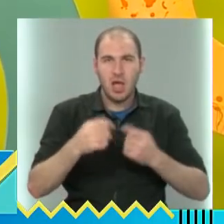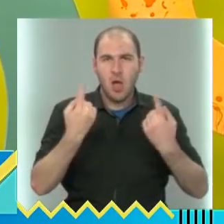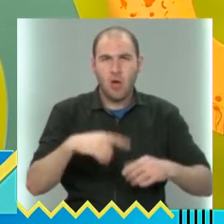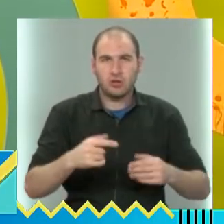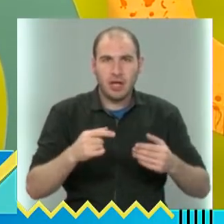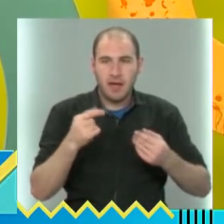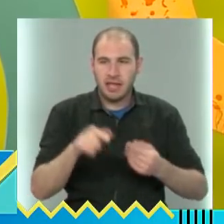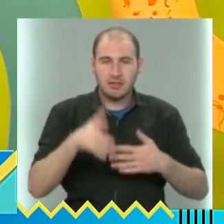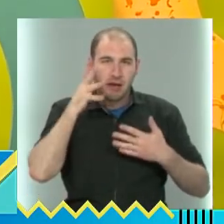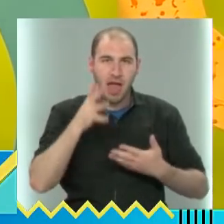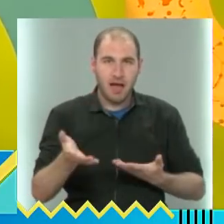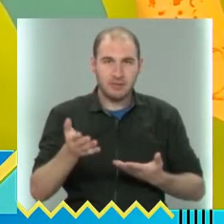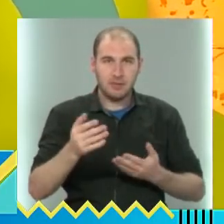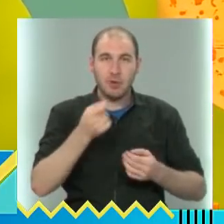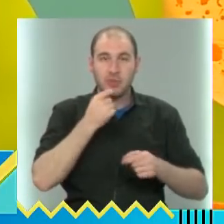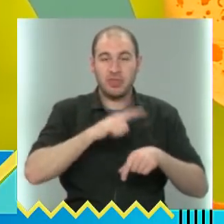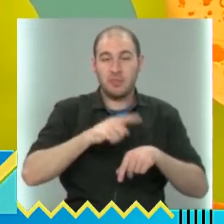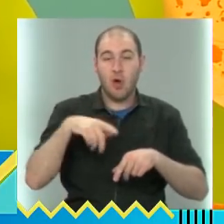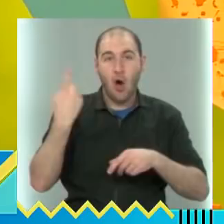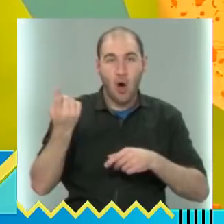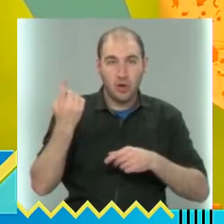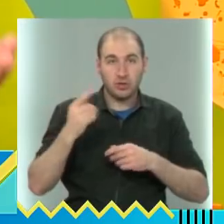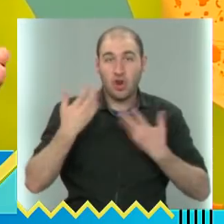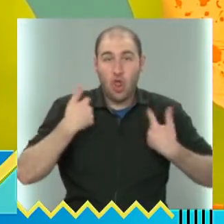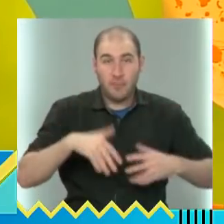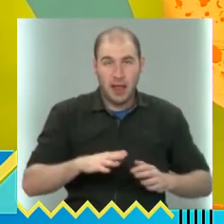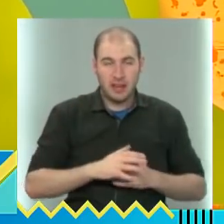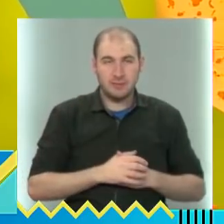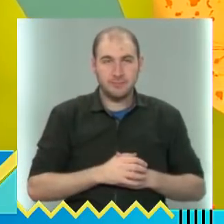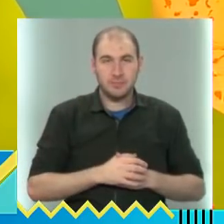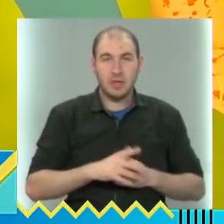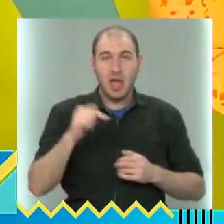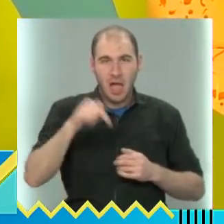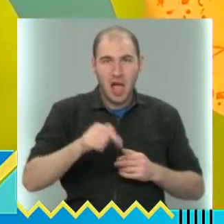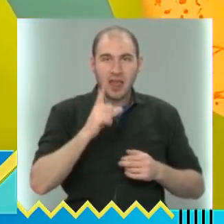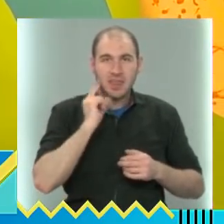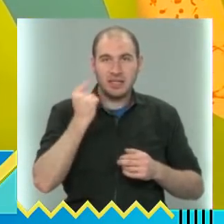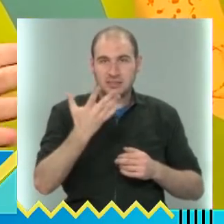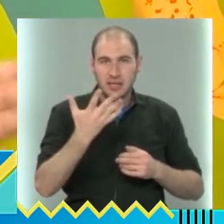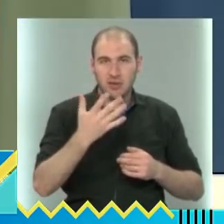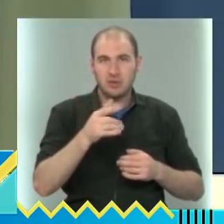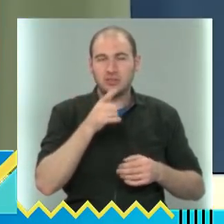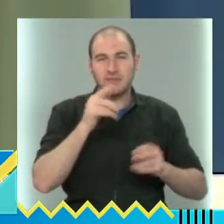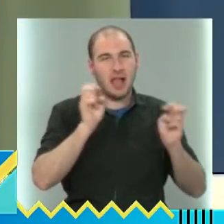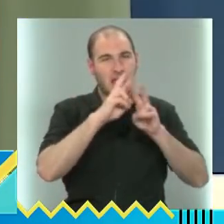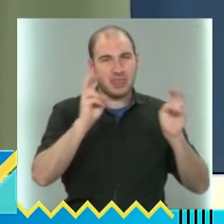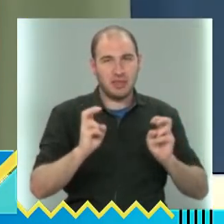de esta naturaleza, que en otro tiempo hubiera sido absolutamente normal, digamos, y hoy día 5 días se te transforman en un